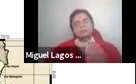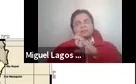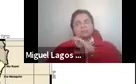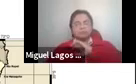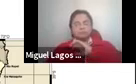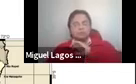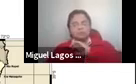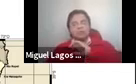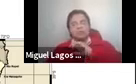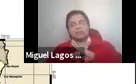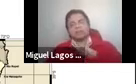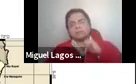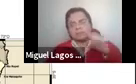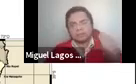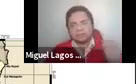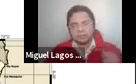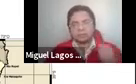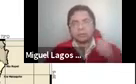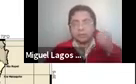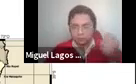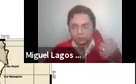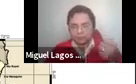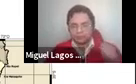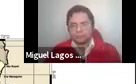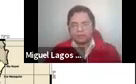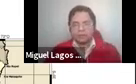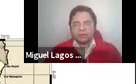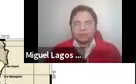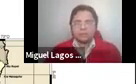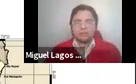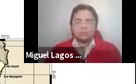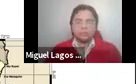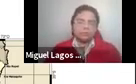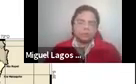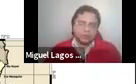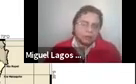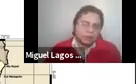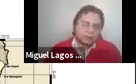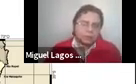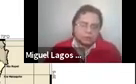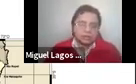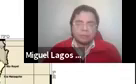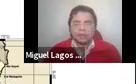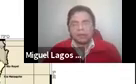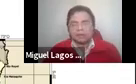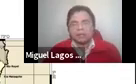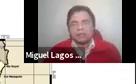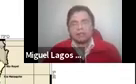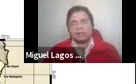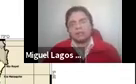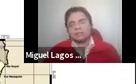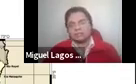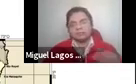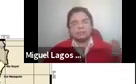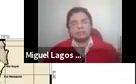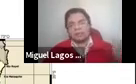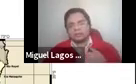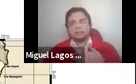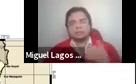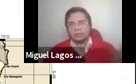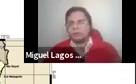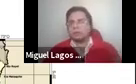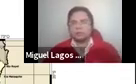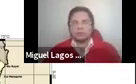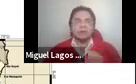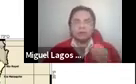desde la parte sur de Chile hacia la parte centro y norte. Ese estudio, que se llama Carretera Hídrica, ha sido licitado